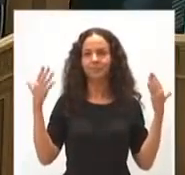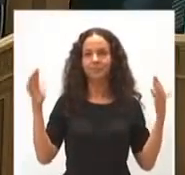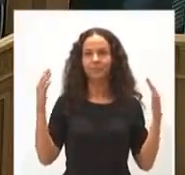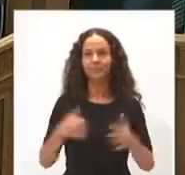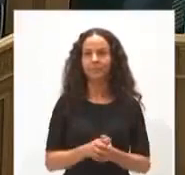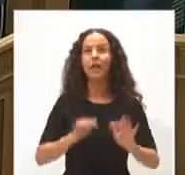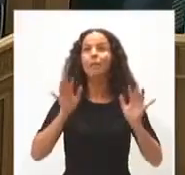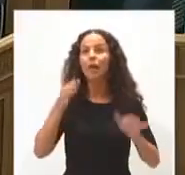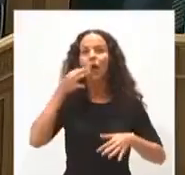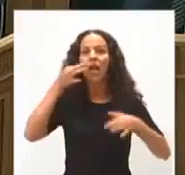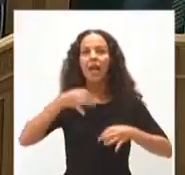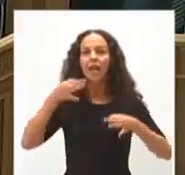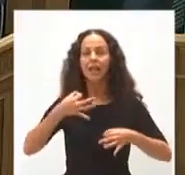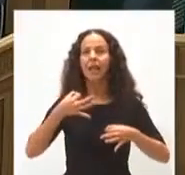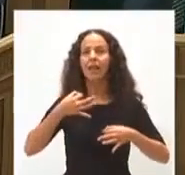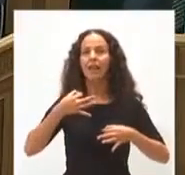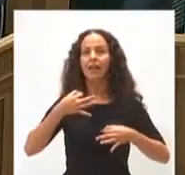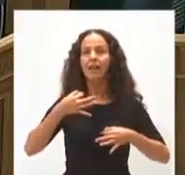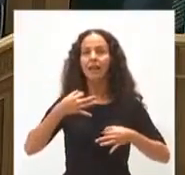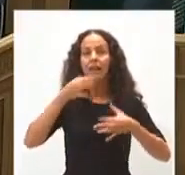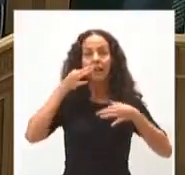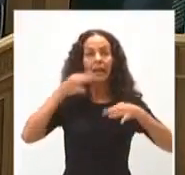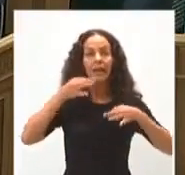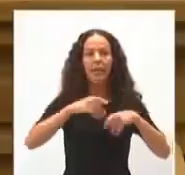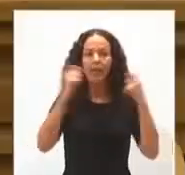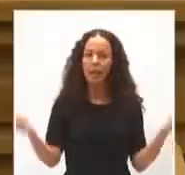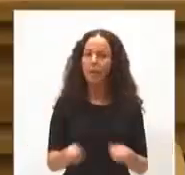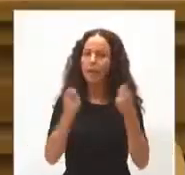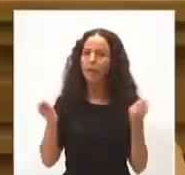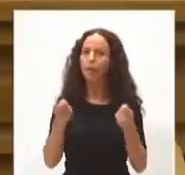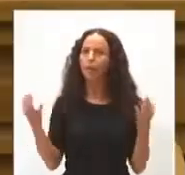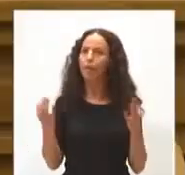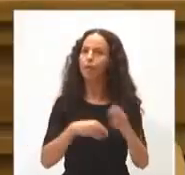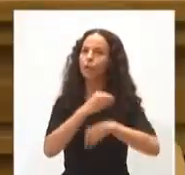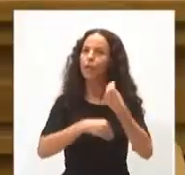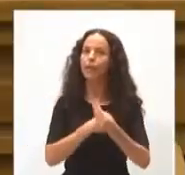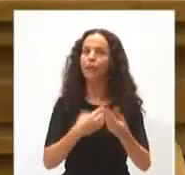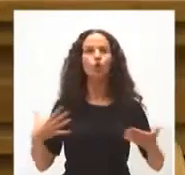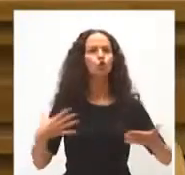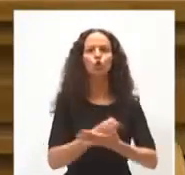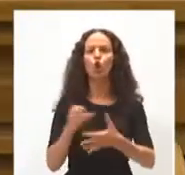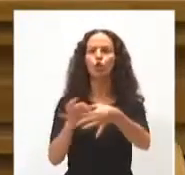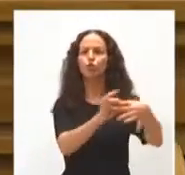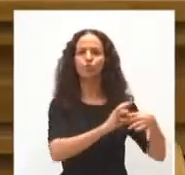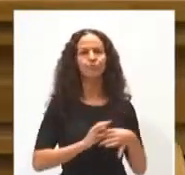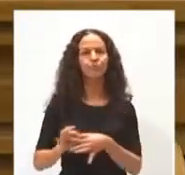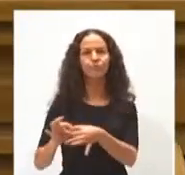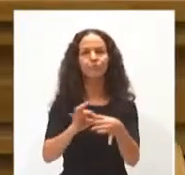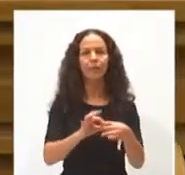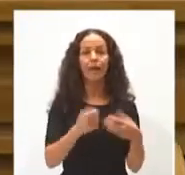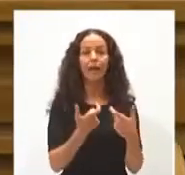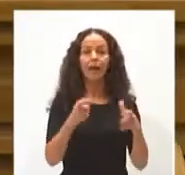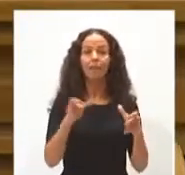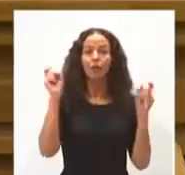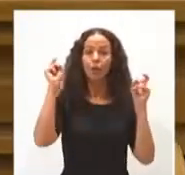pero la realidad la realidad que es una celebración que tenemos que hacer tenemos que hacer entre todos y en el ámbito de la educación